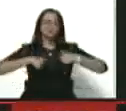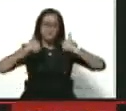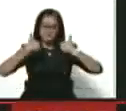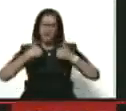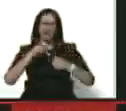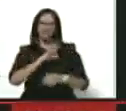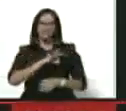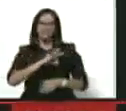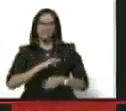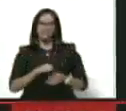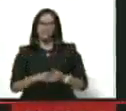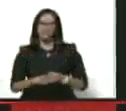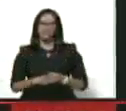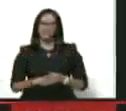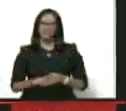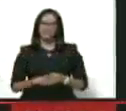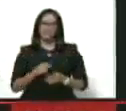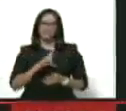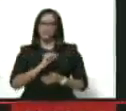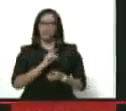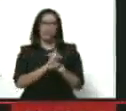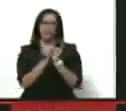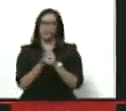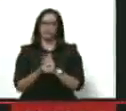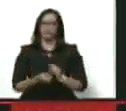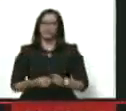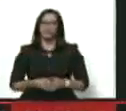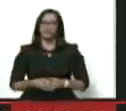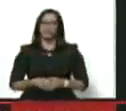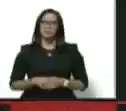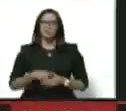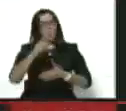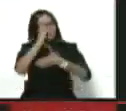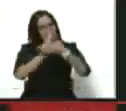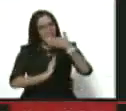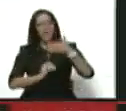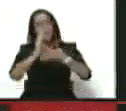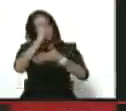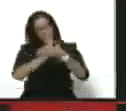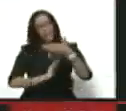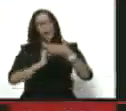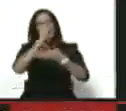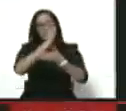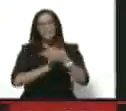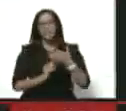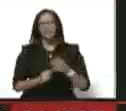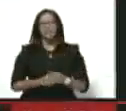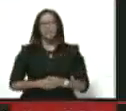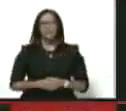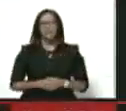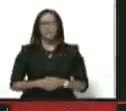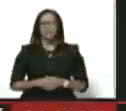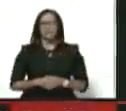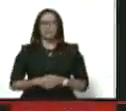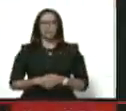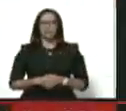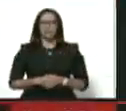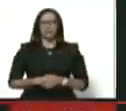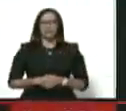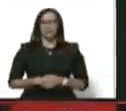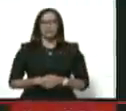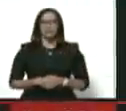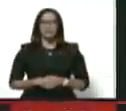socialista. No es al revés, no es al revés. Humildad, humildad, humildad, humildad, explicarnos, ser.